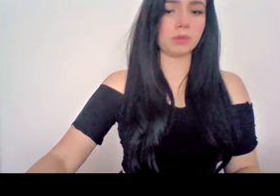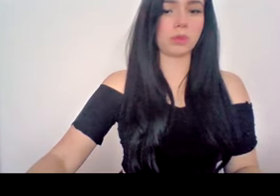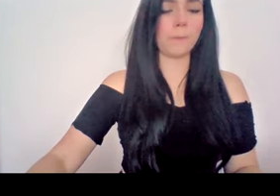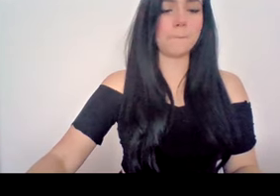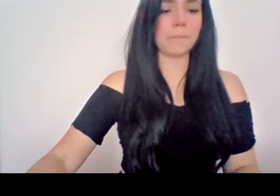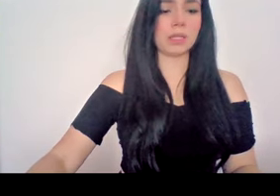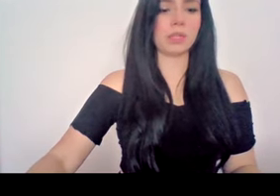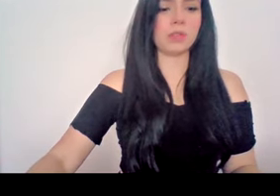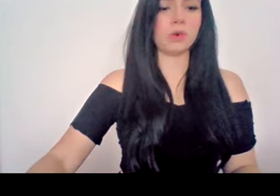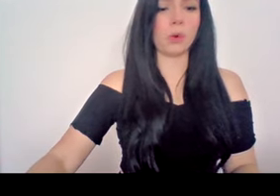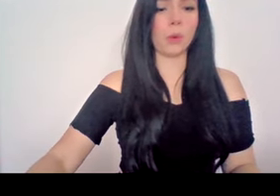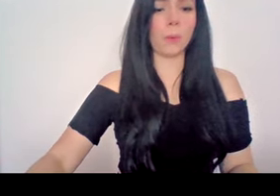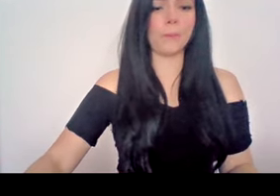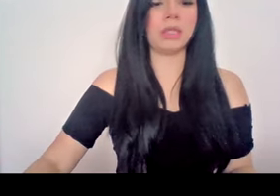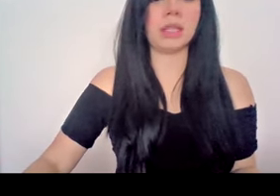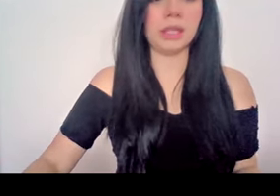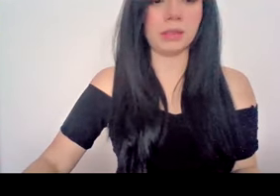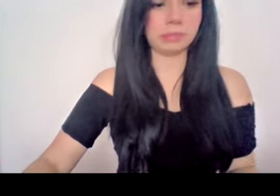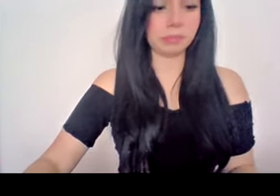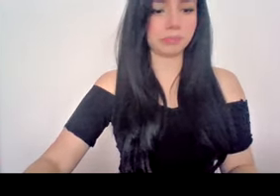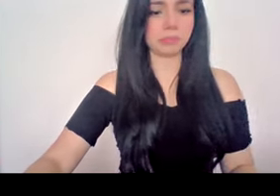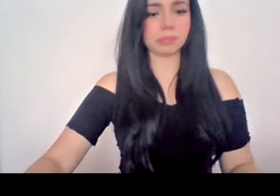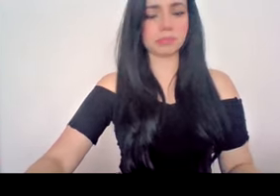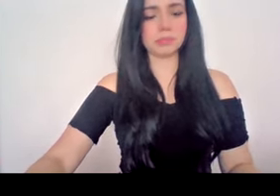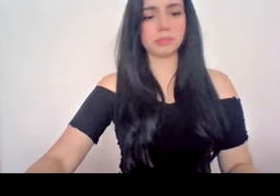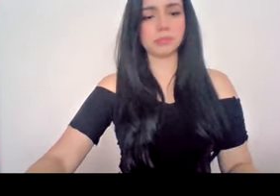Ahora vamos con padrino o madrina.